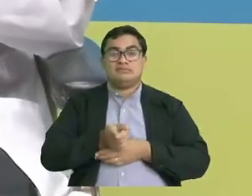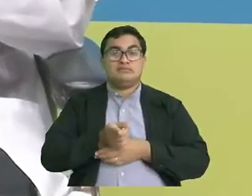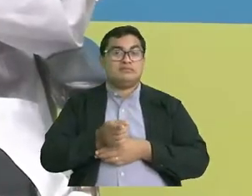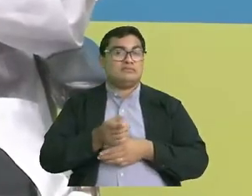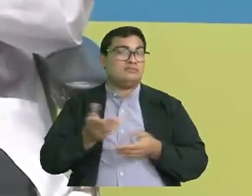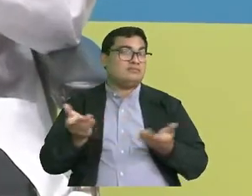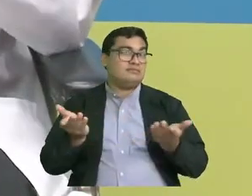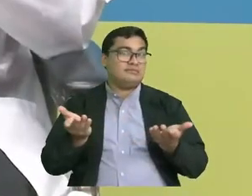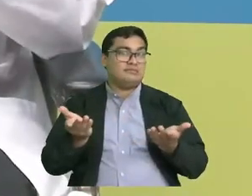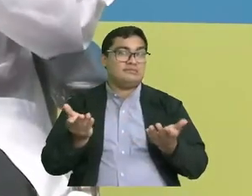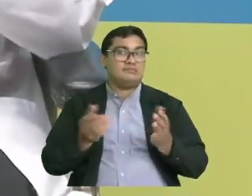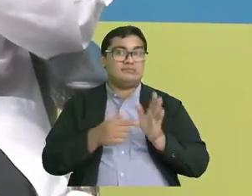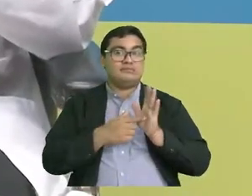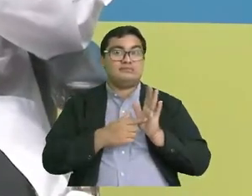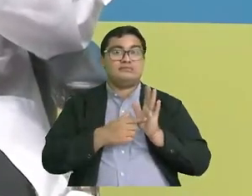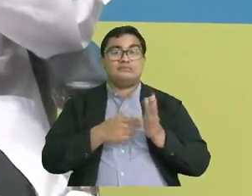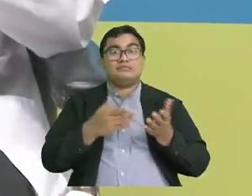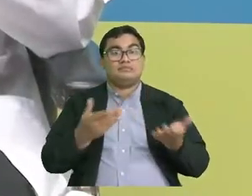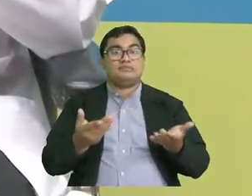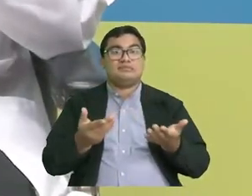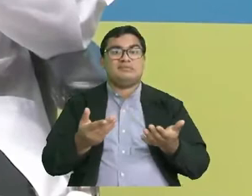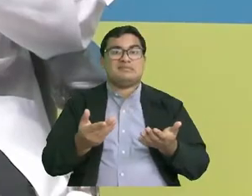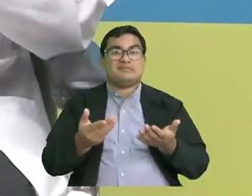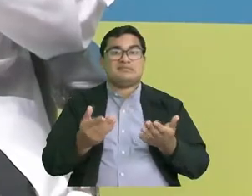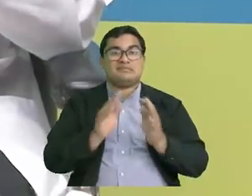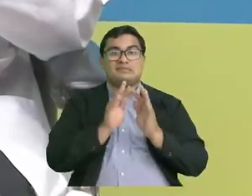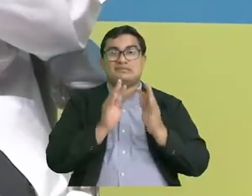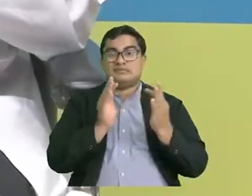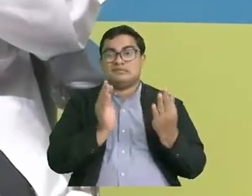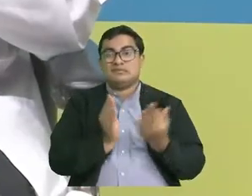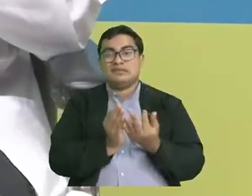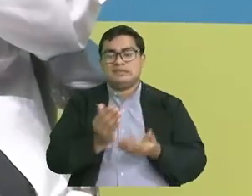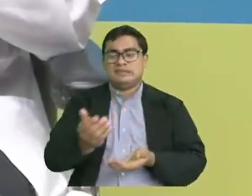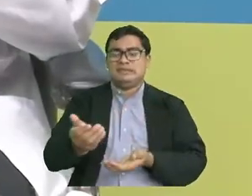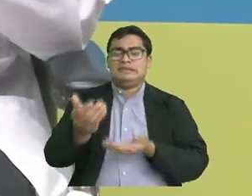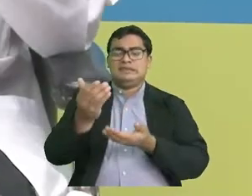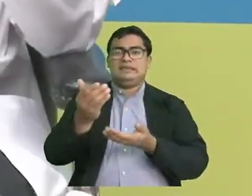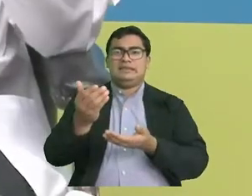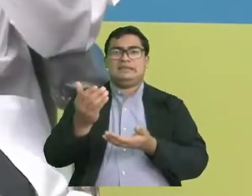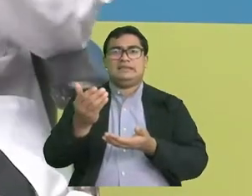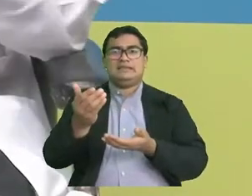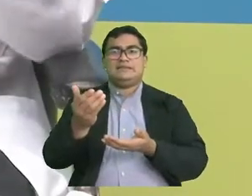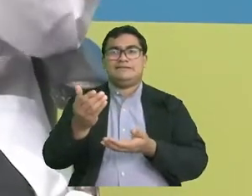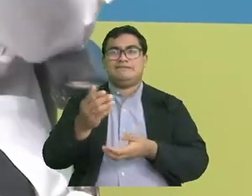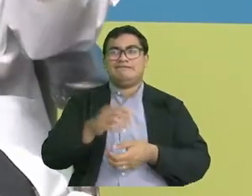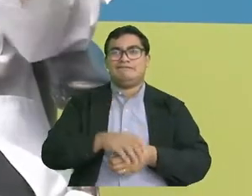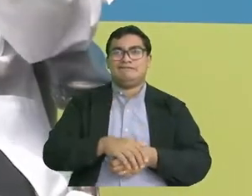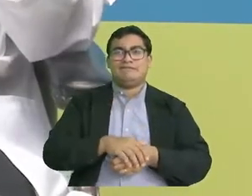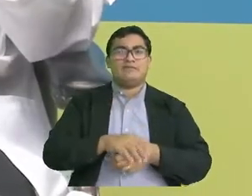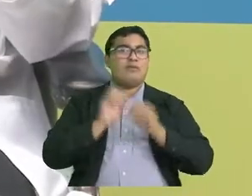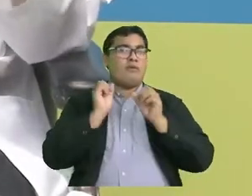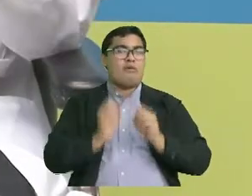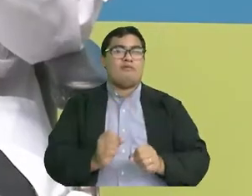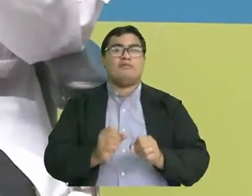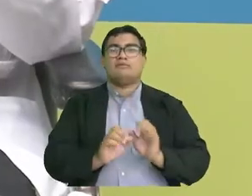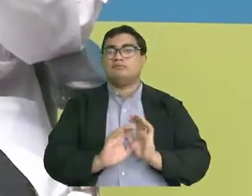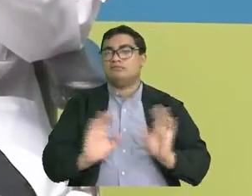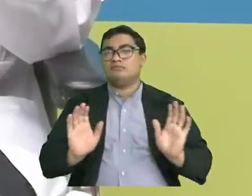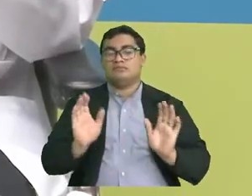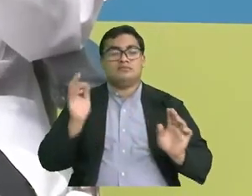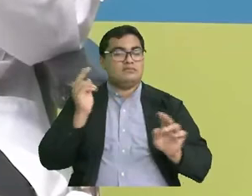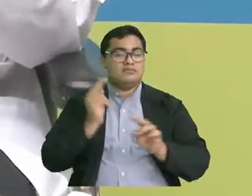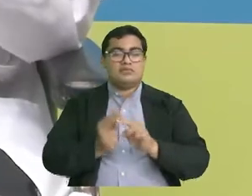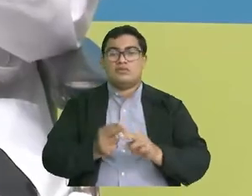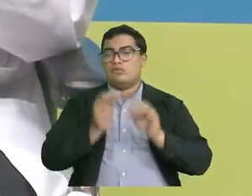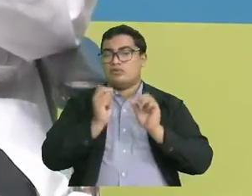pene. Entonces, la familia cuando ve eso, obviamente dicen, es varón. Y le ponen su